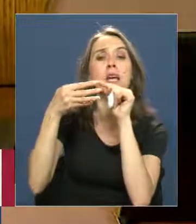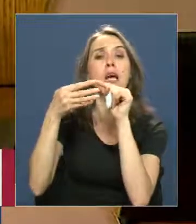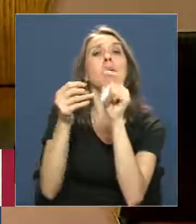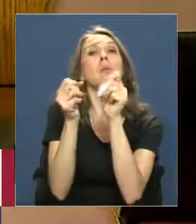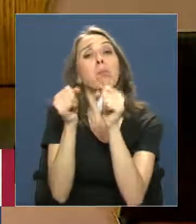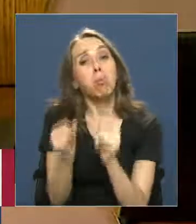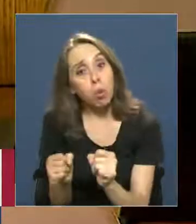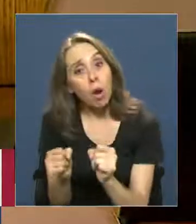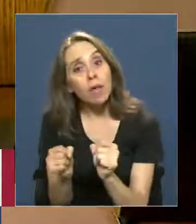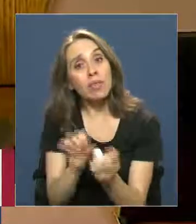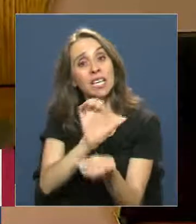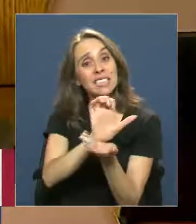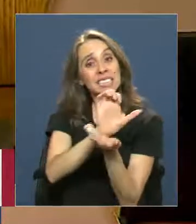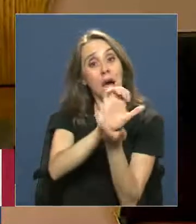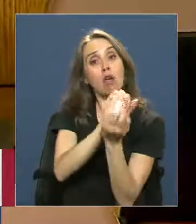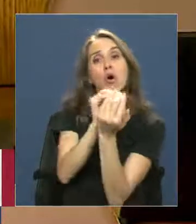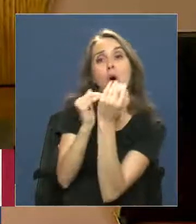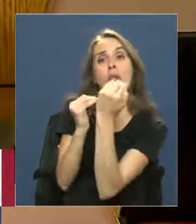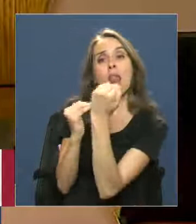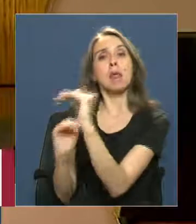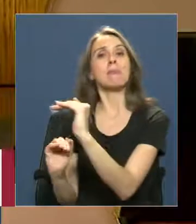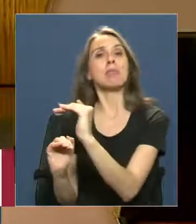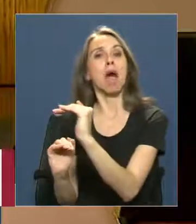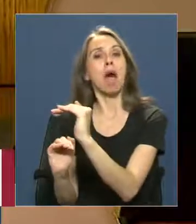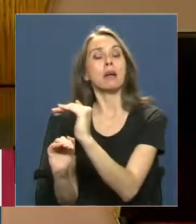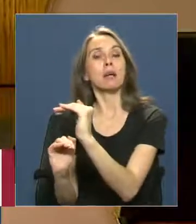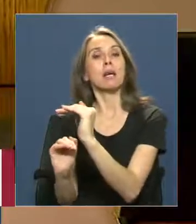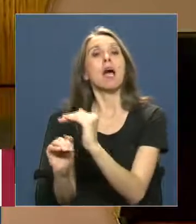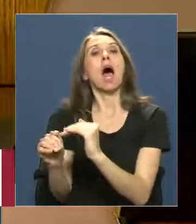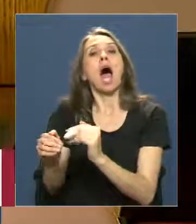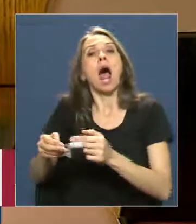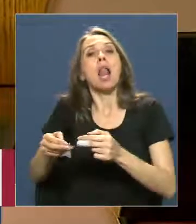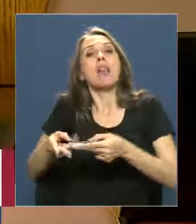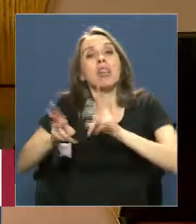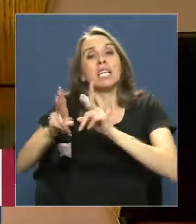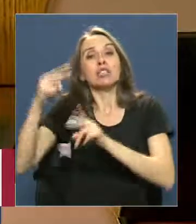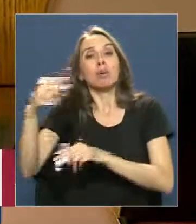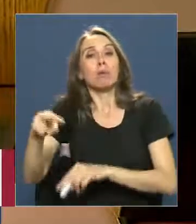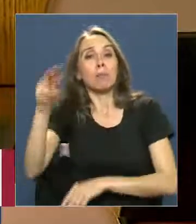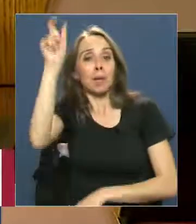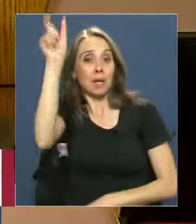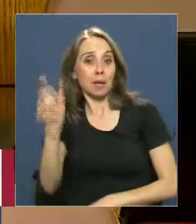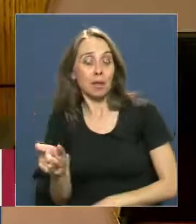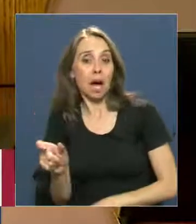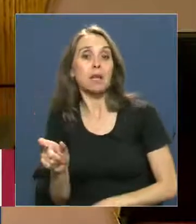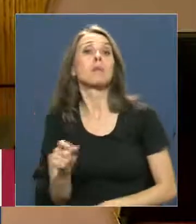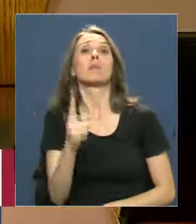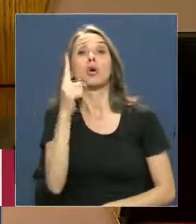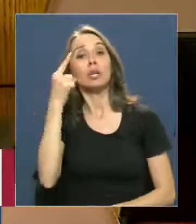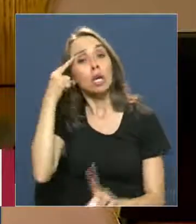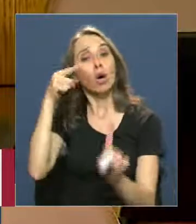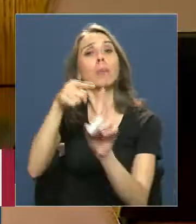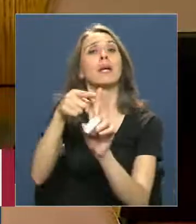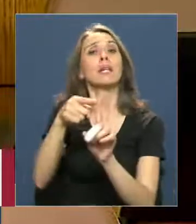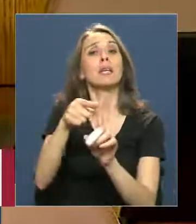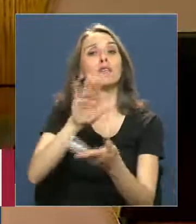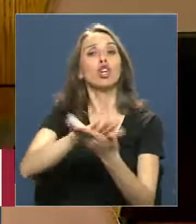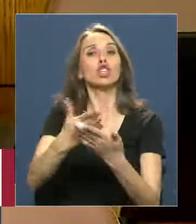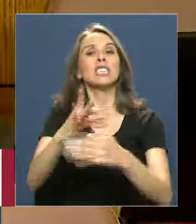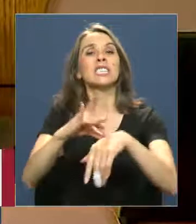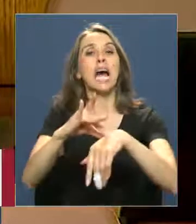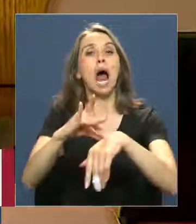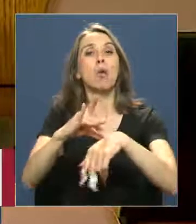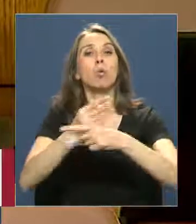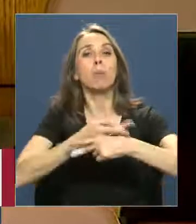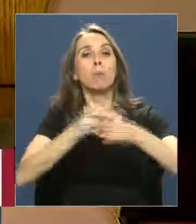pueden establecerse limitaciones al derecho de propiedad basados en la salubridad pública y en la salud